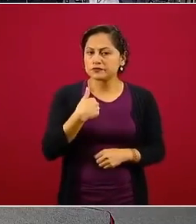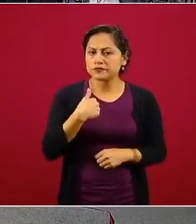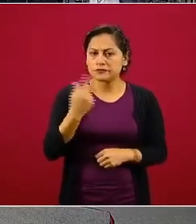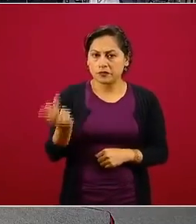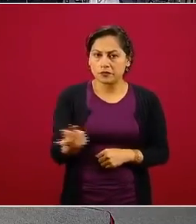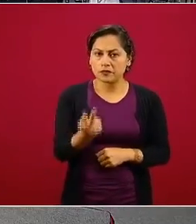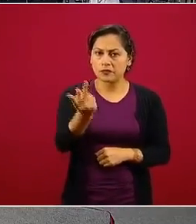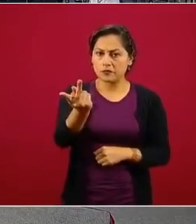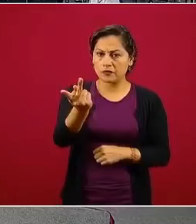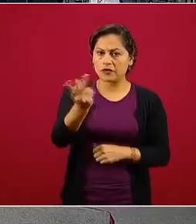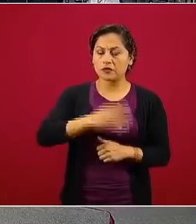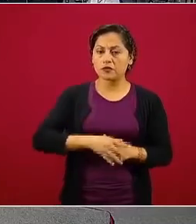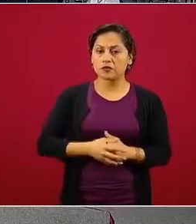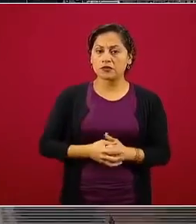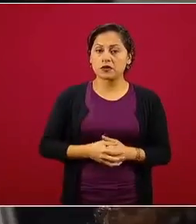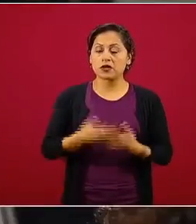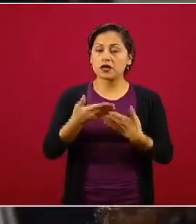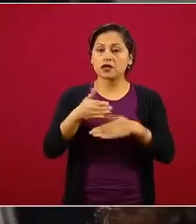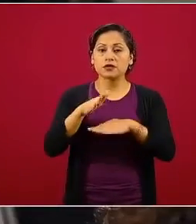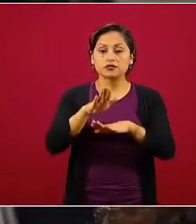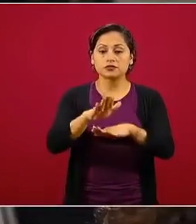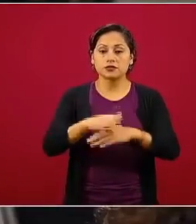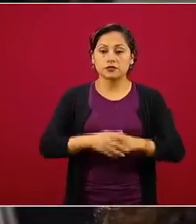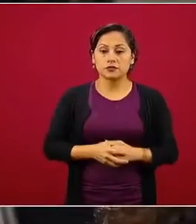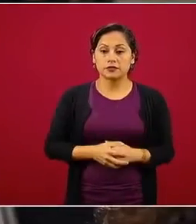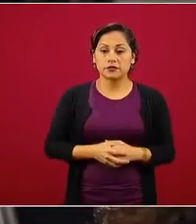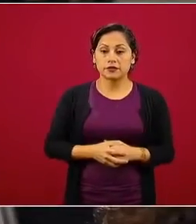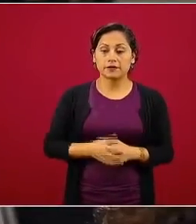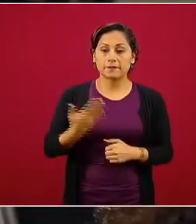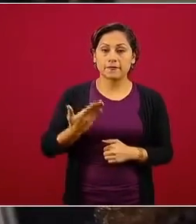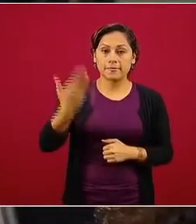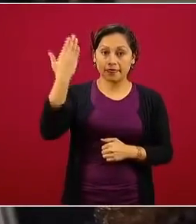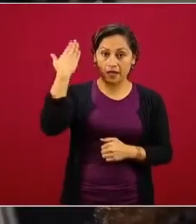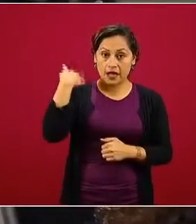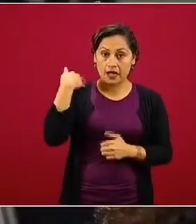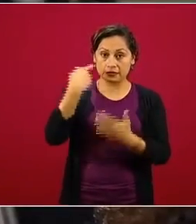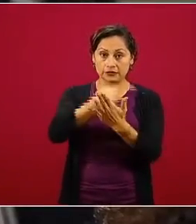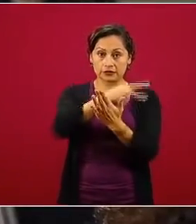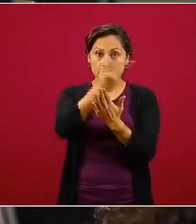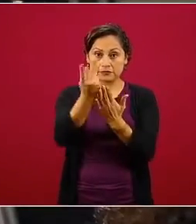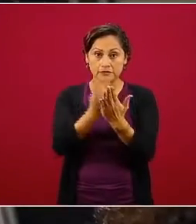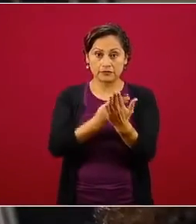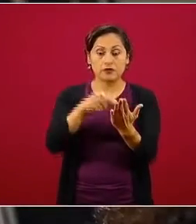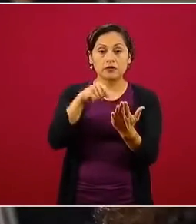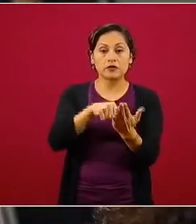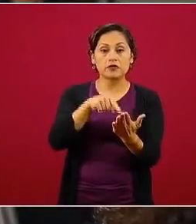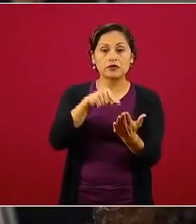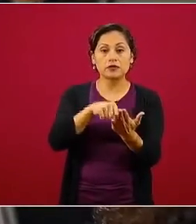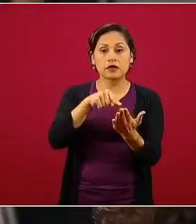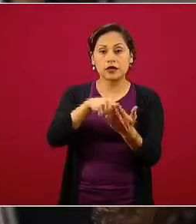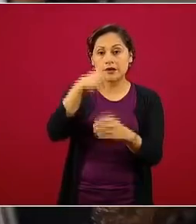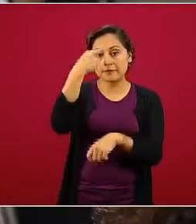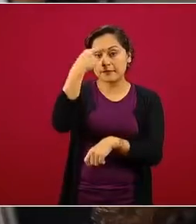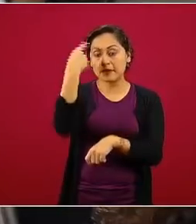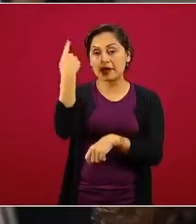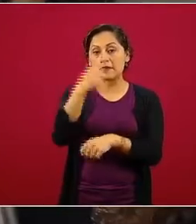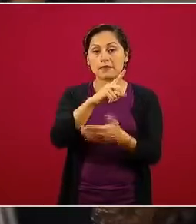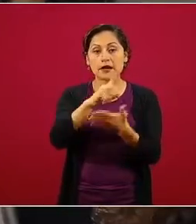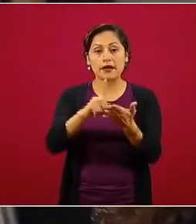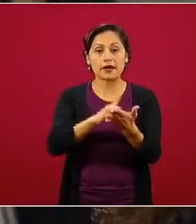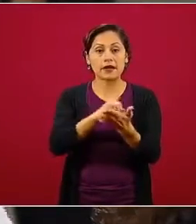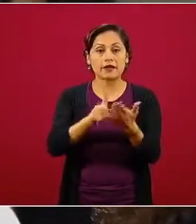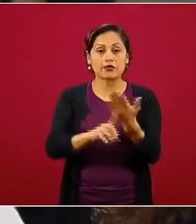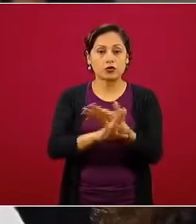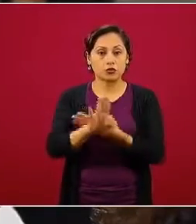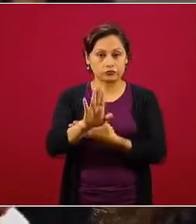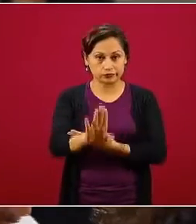va centrada. Había un programa que era de prevención a las drogas antes de que iniciara todo